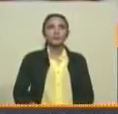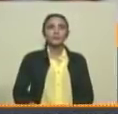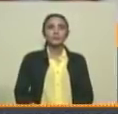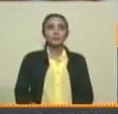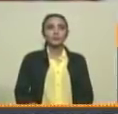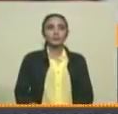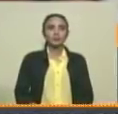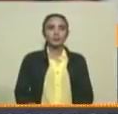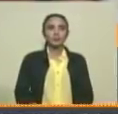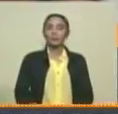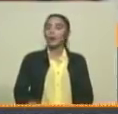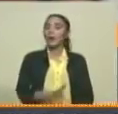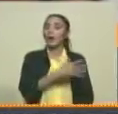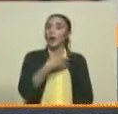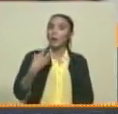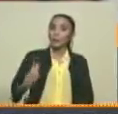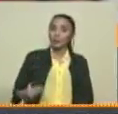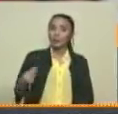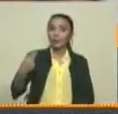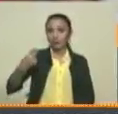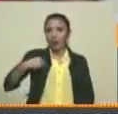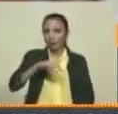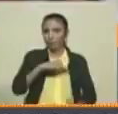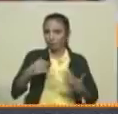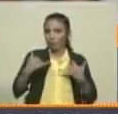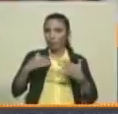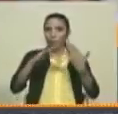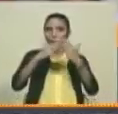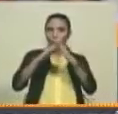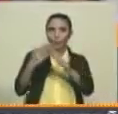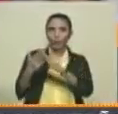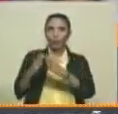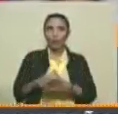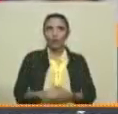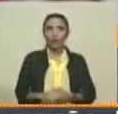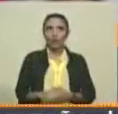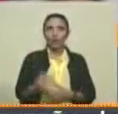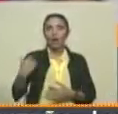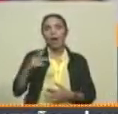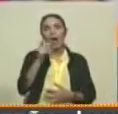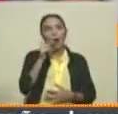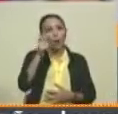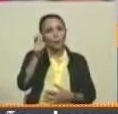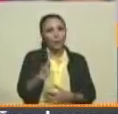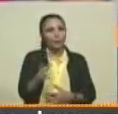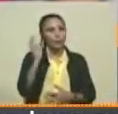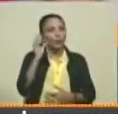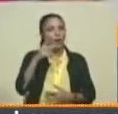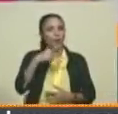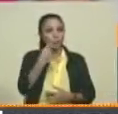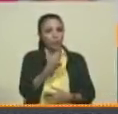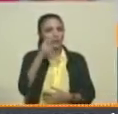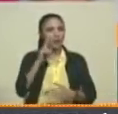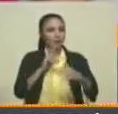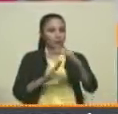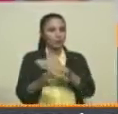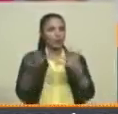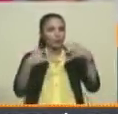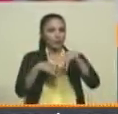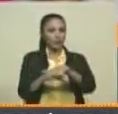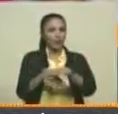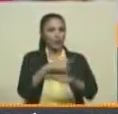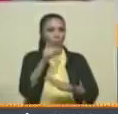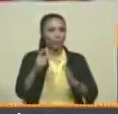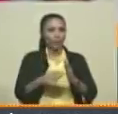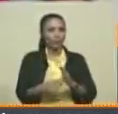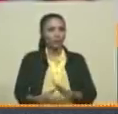Presidente, ¿sabe que nosotros los comuneros somos unos sujetos políticos con una visión integral?